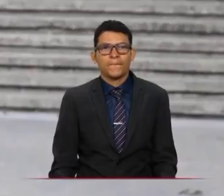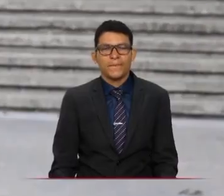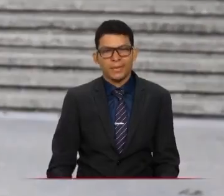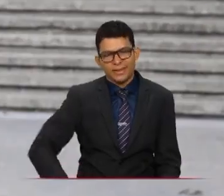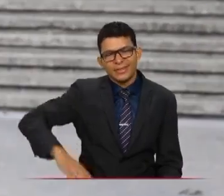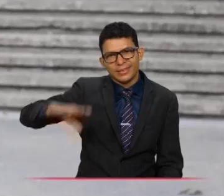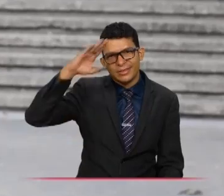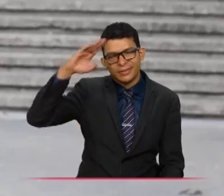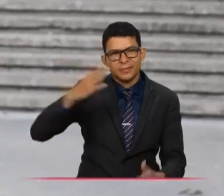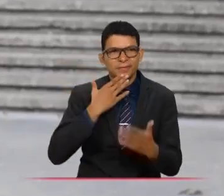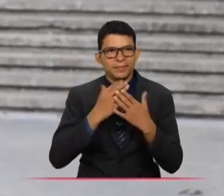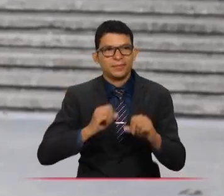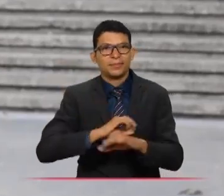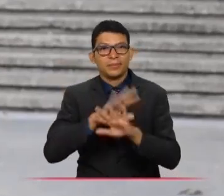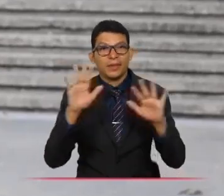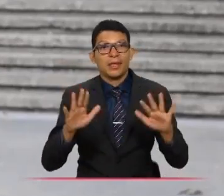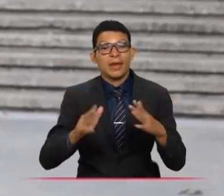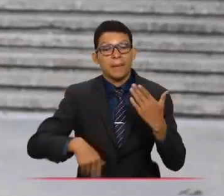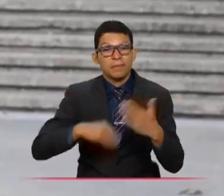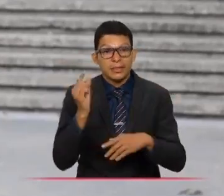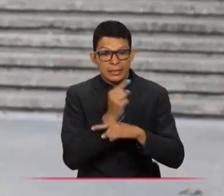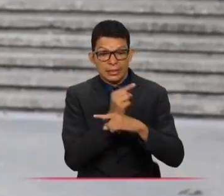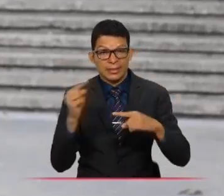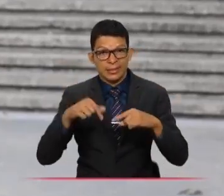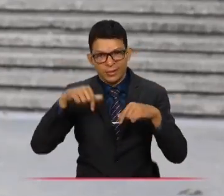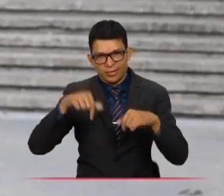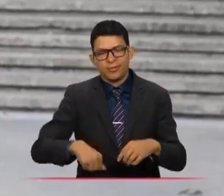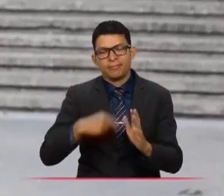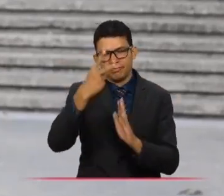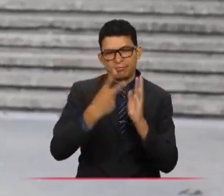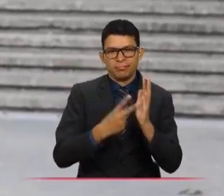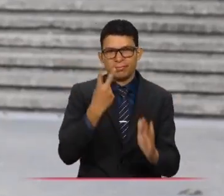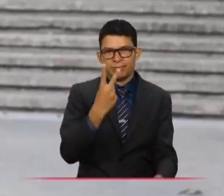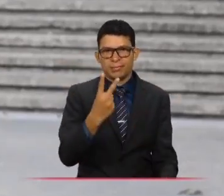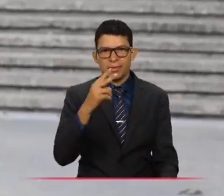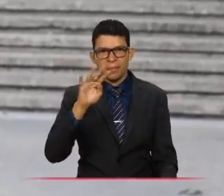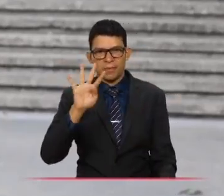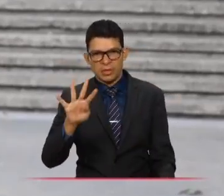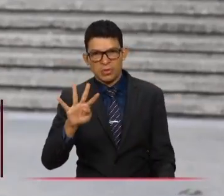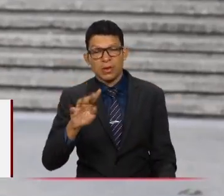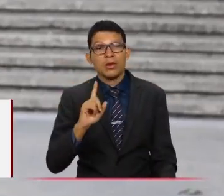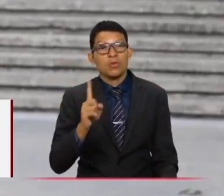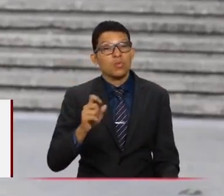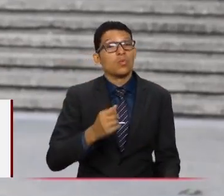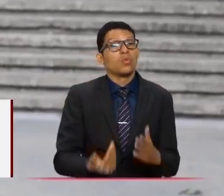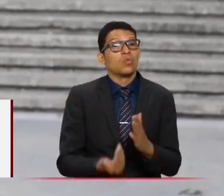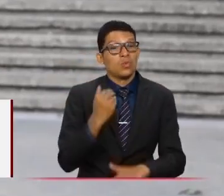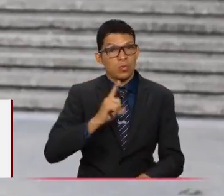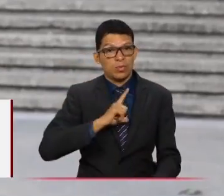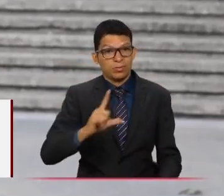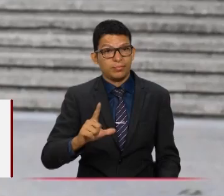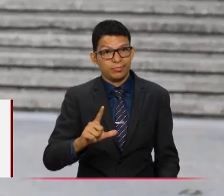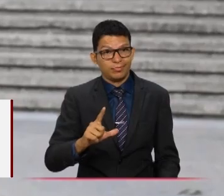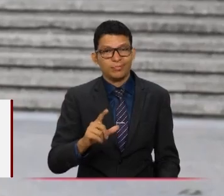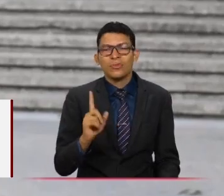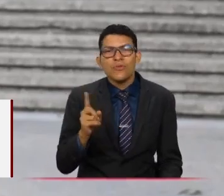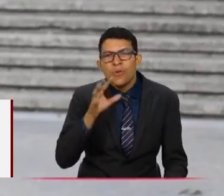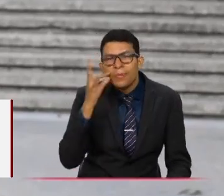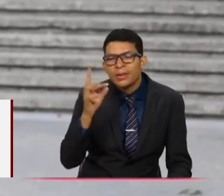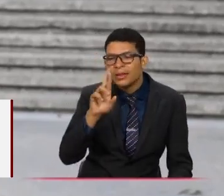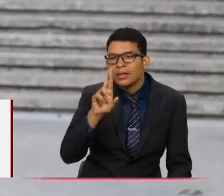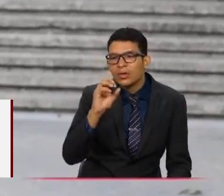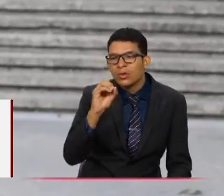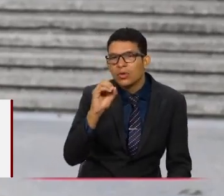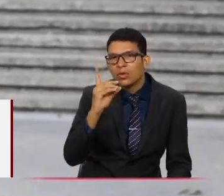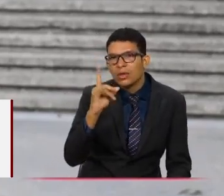Hola, muy buenos días. Iniciamos la semana aquí en el Clásico 2024 con un nuevo líder. El cundinamarqués Rodrigo Contreras,